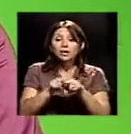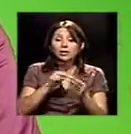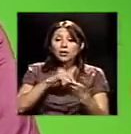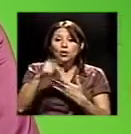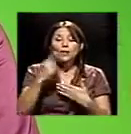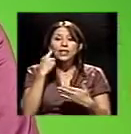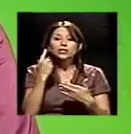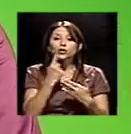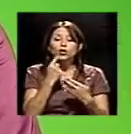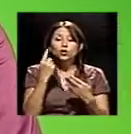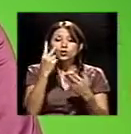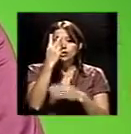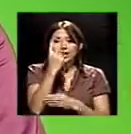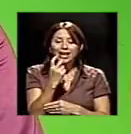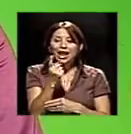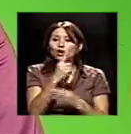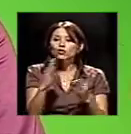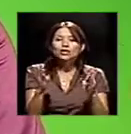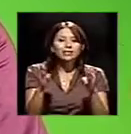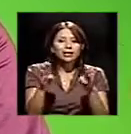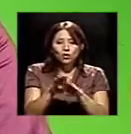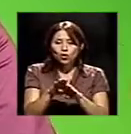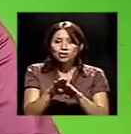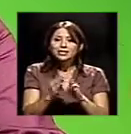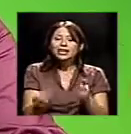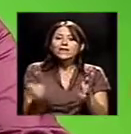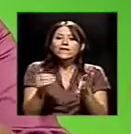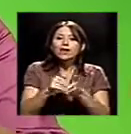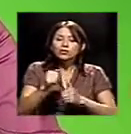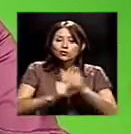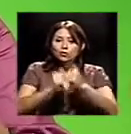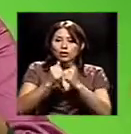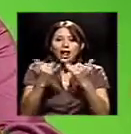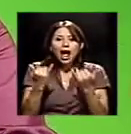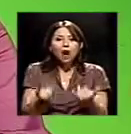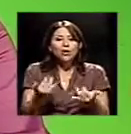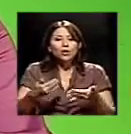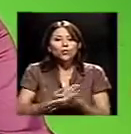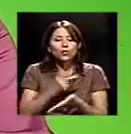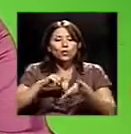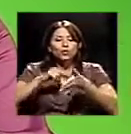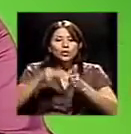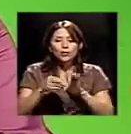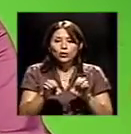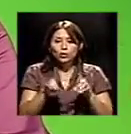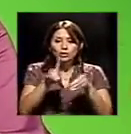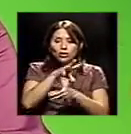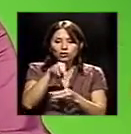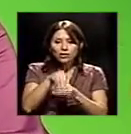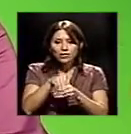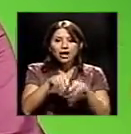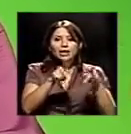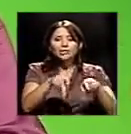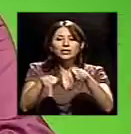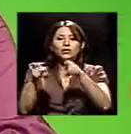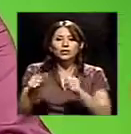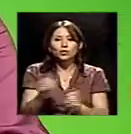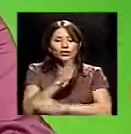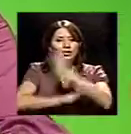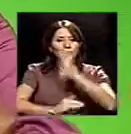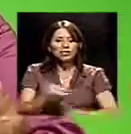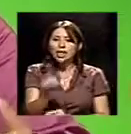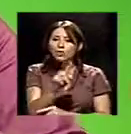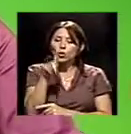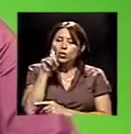se cerró, se reestructuró. Ahora hay un nuevo concepto de educación inclusiva, donde las personas con discapacidad no deben